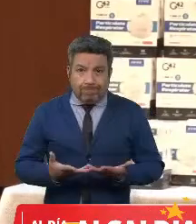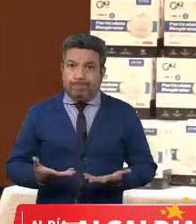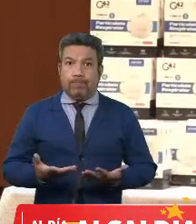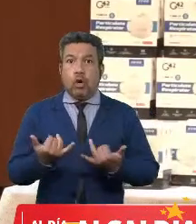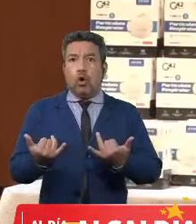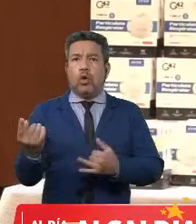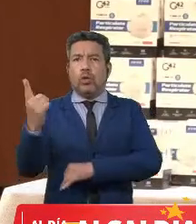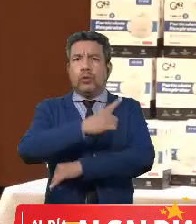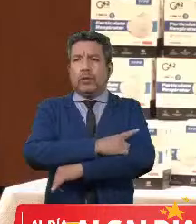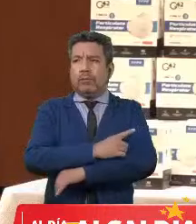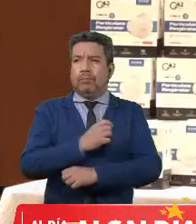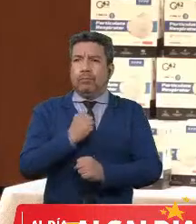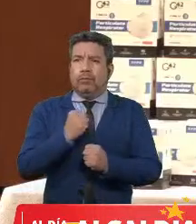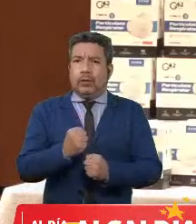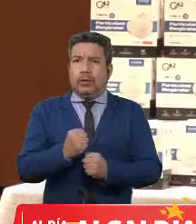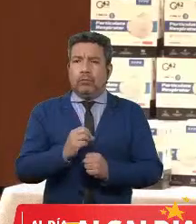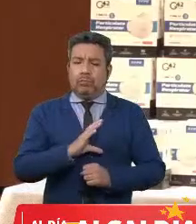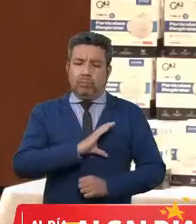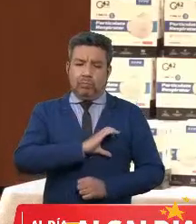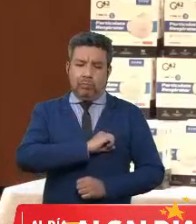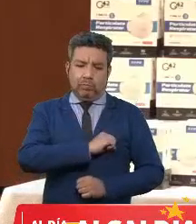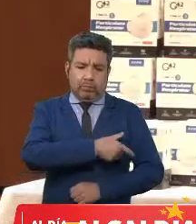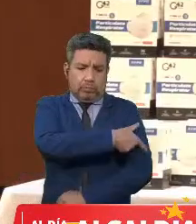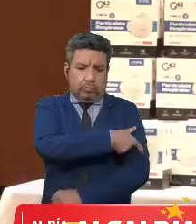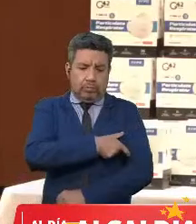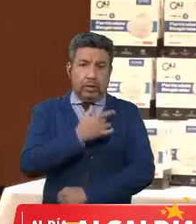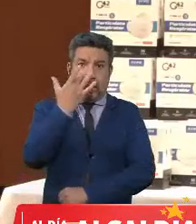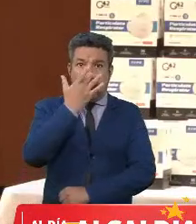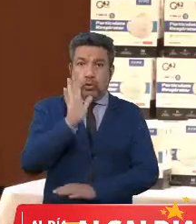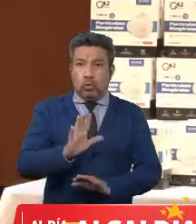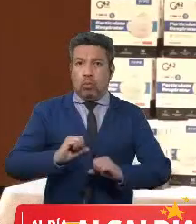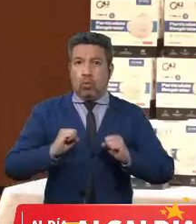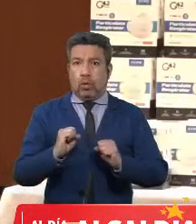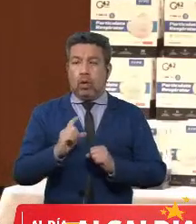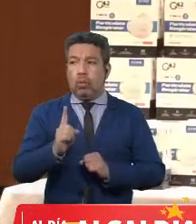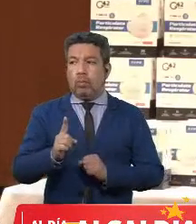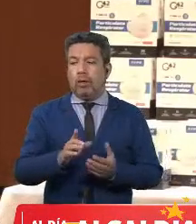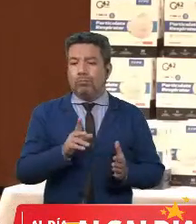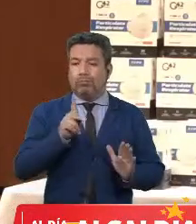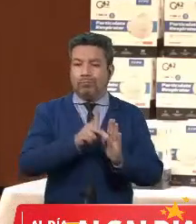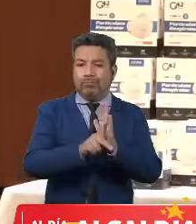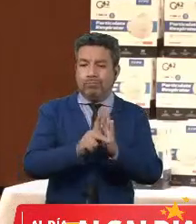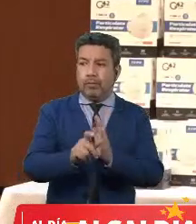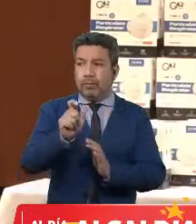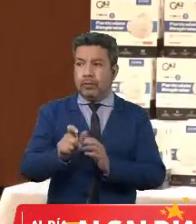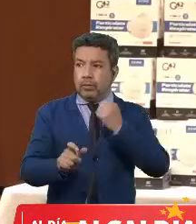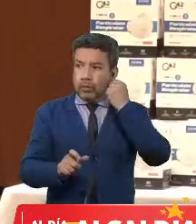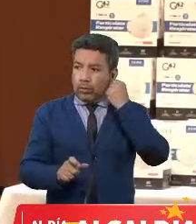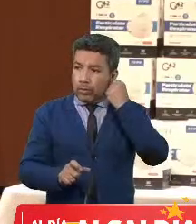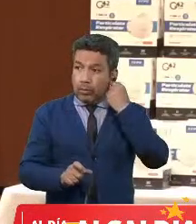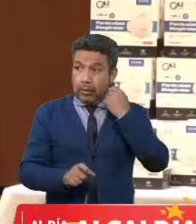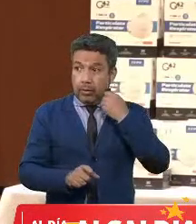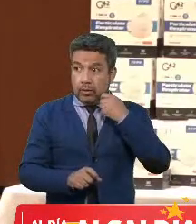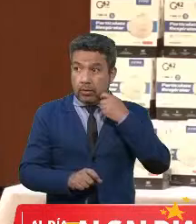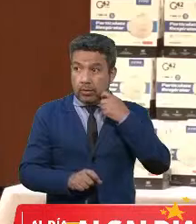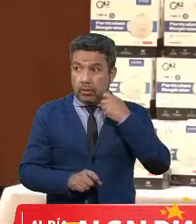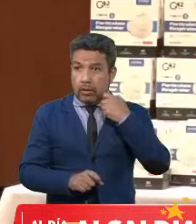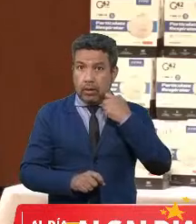es un día doloroso y de luto para Bogotá por el asesinato de uno de sus policías, cumpliendo su deber, protegiendo a nuestros ciudadanos.